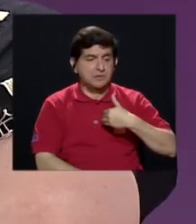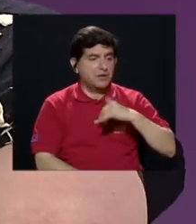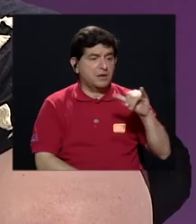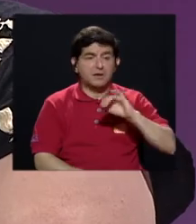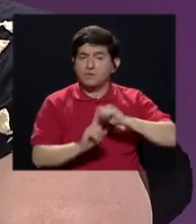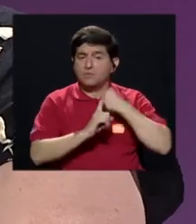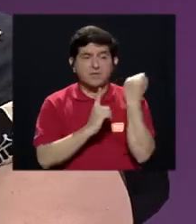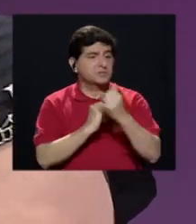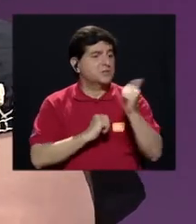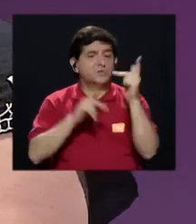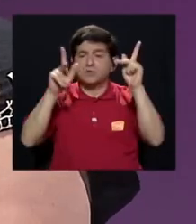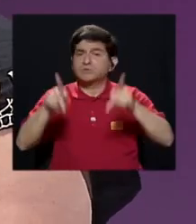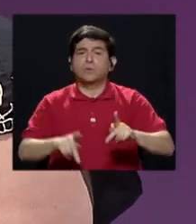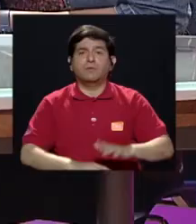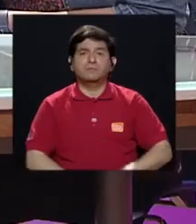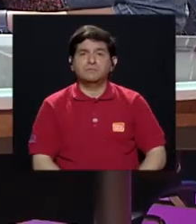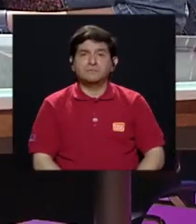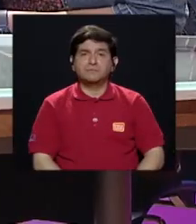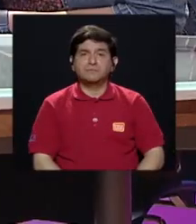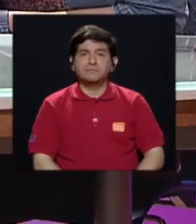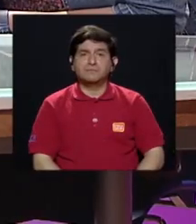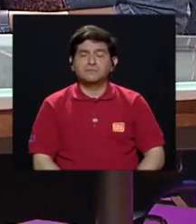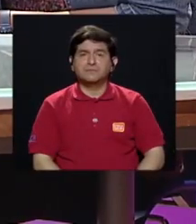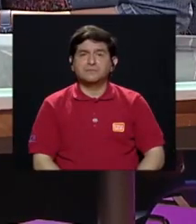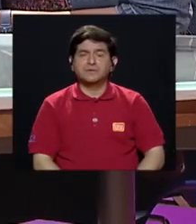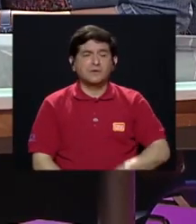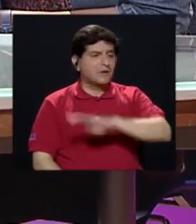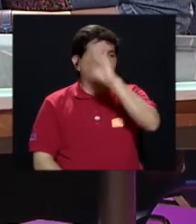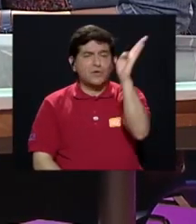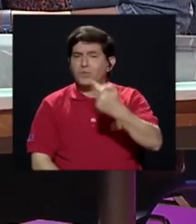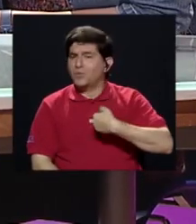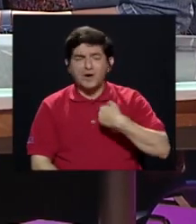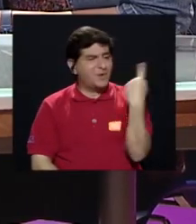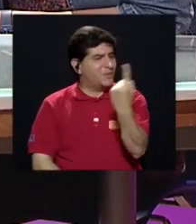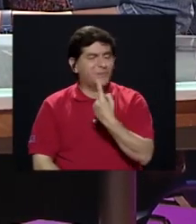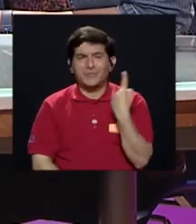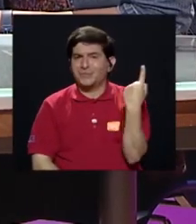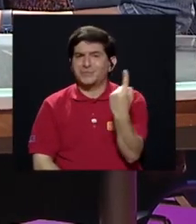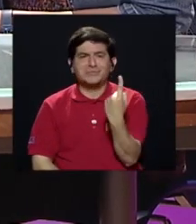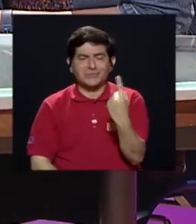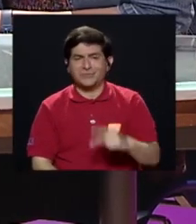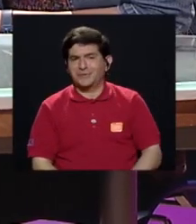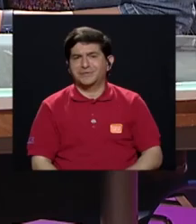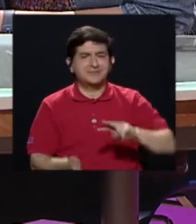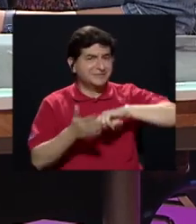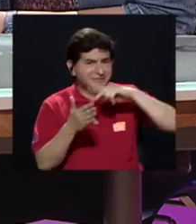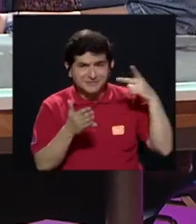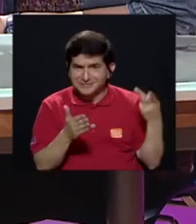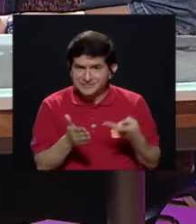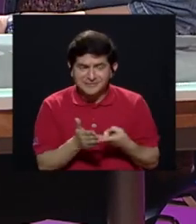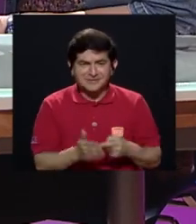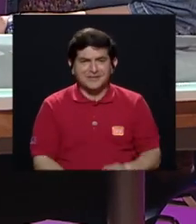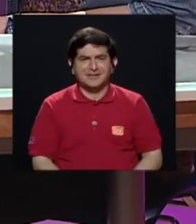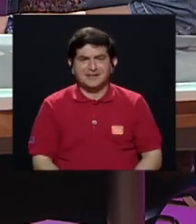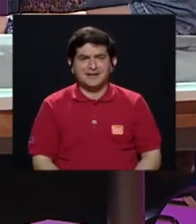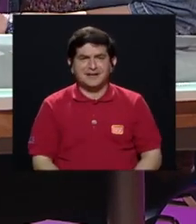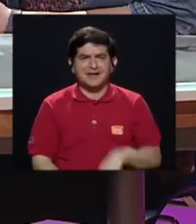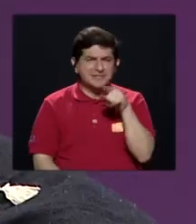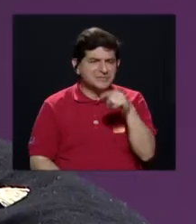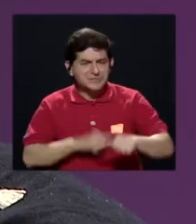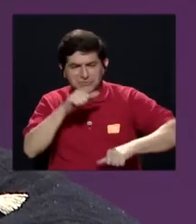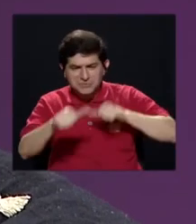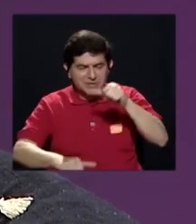otras personas, ¿verdad? Y que no está, uno nunca está solo realmente, en sentido de que si te